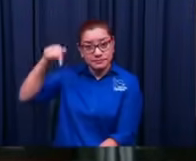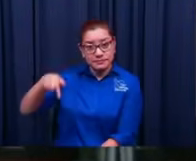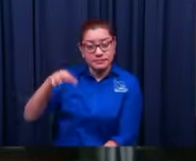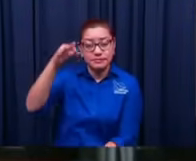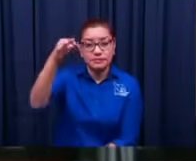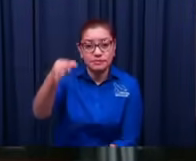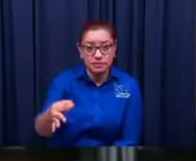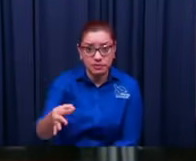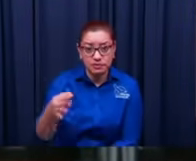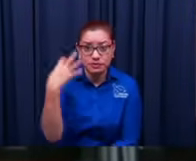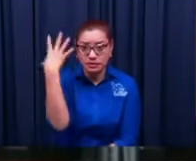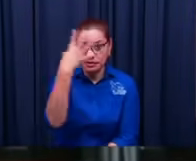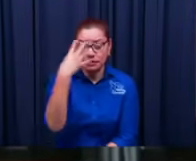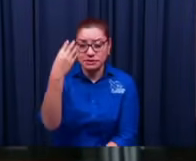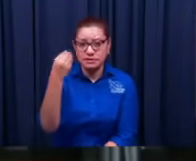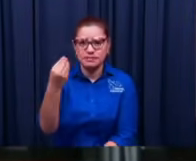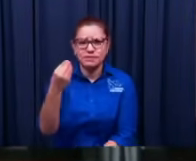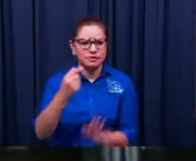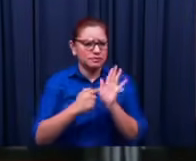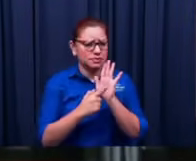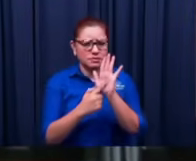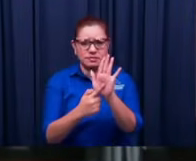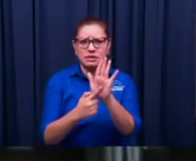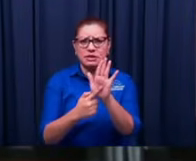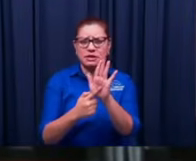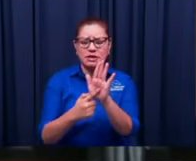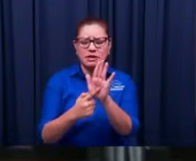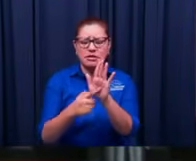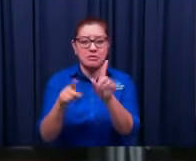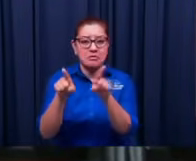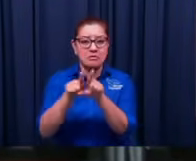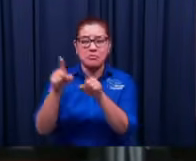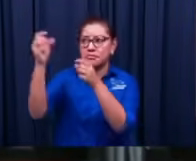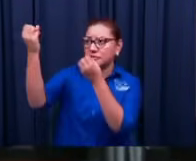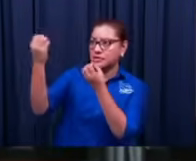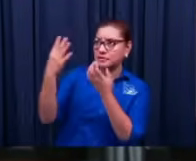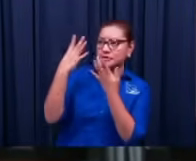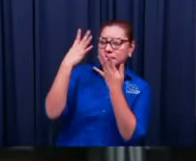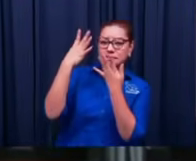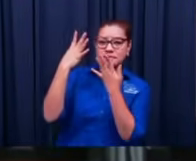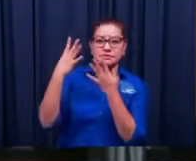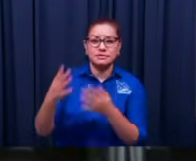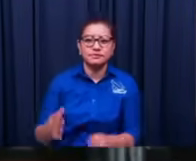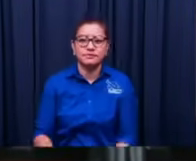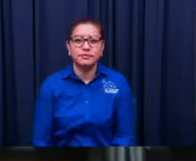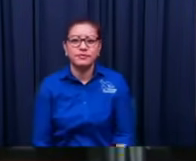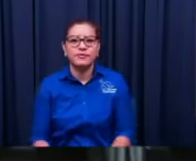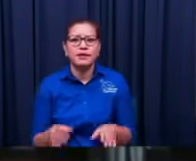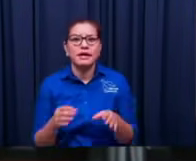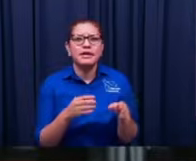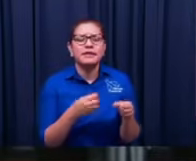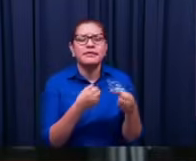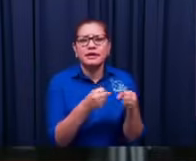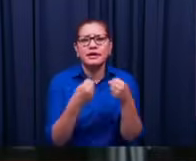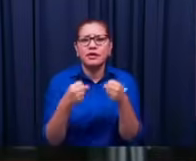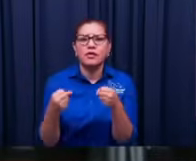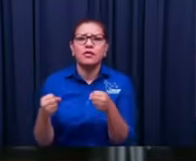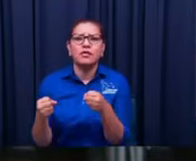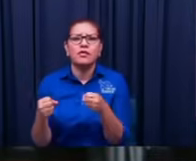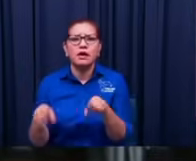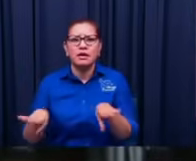espíritus, es una forma de revelación. Ahora, esa forma de revelación tiene que operar en el